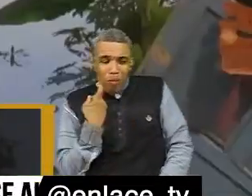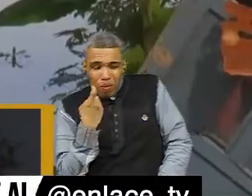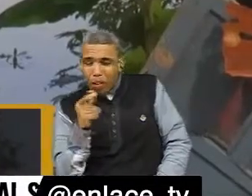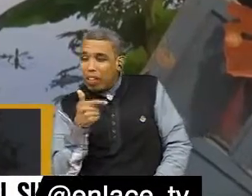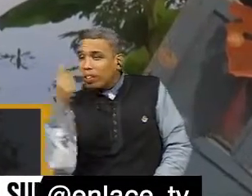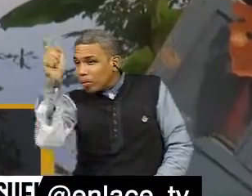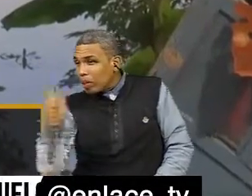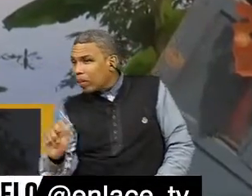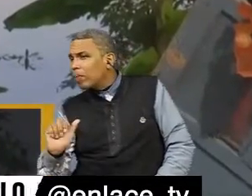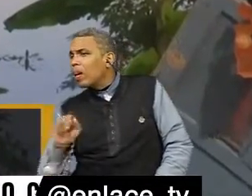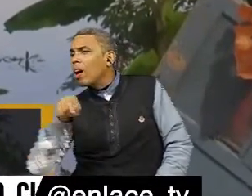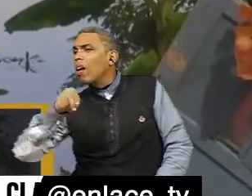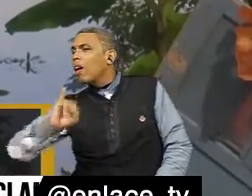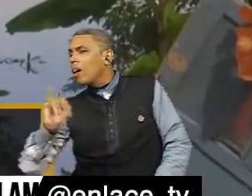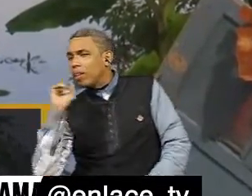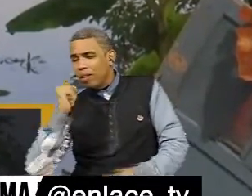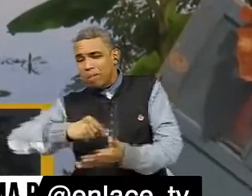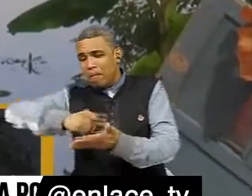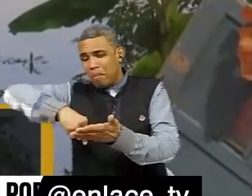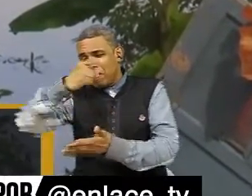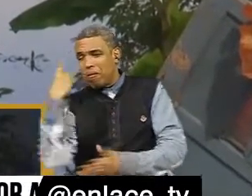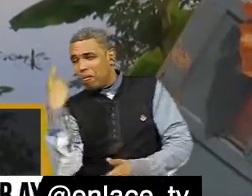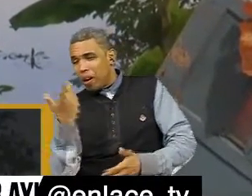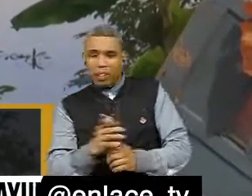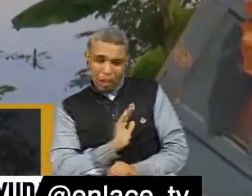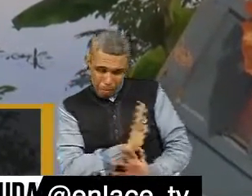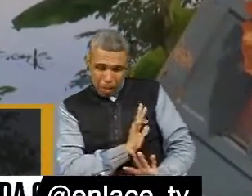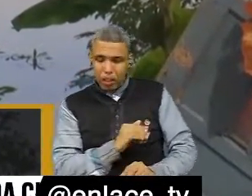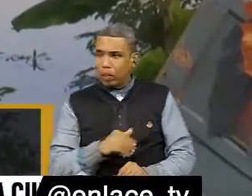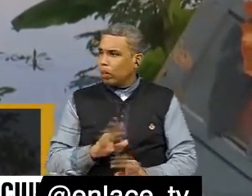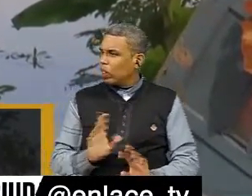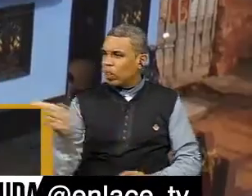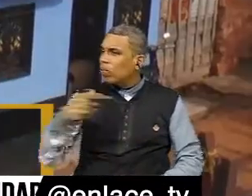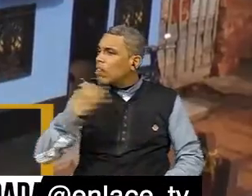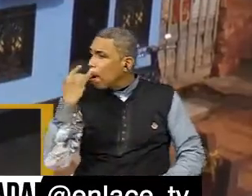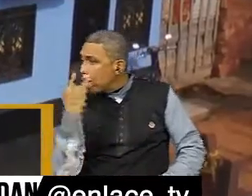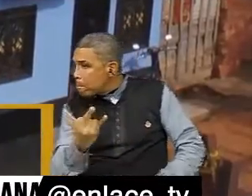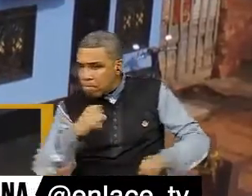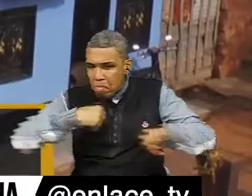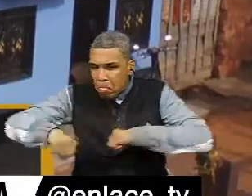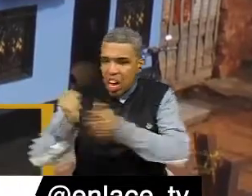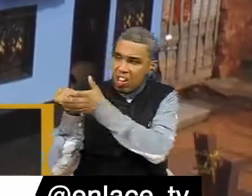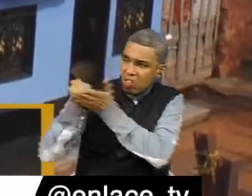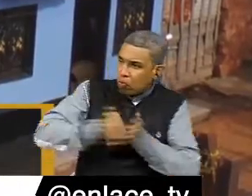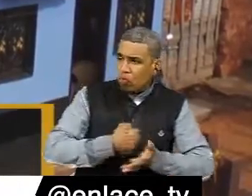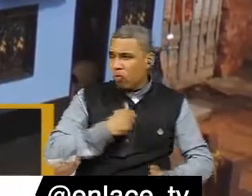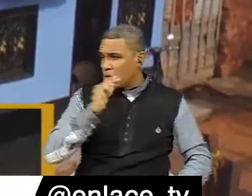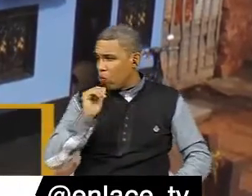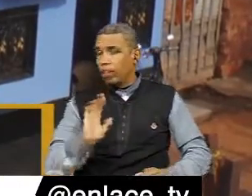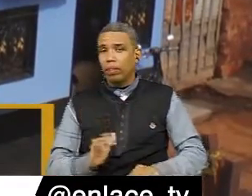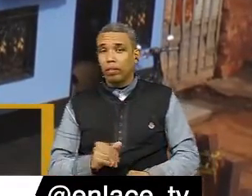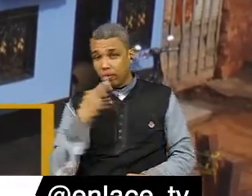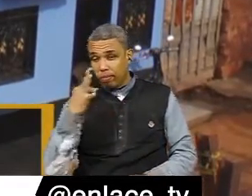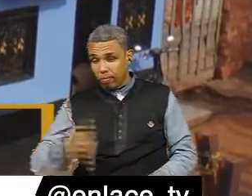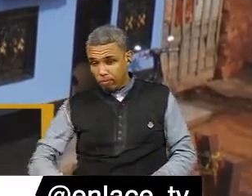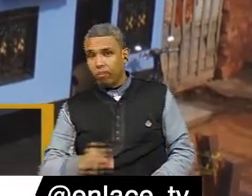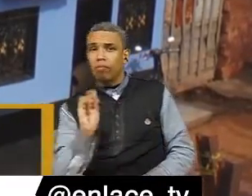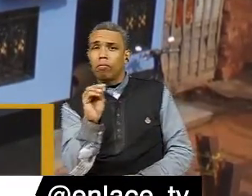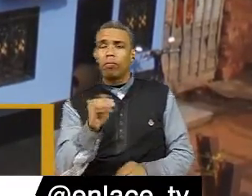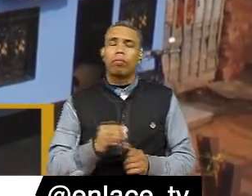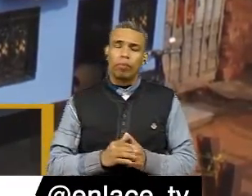porque nunca le han puesto interés a esto. ¿Verdad que es reprochable que nuestra gente de